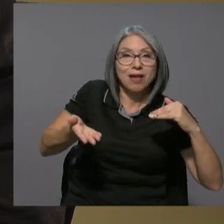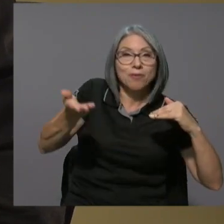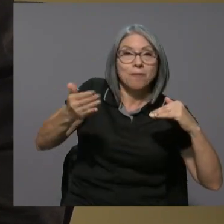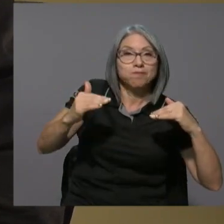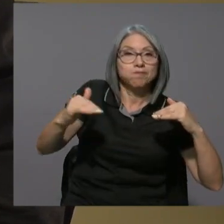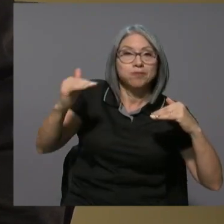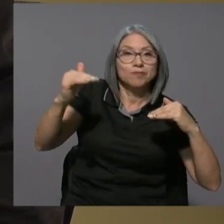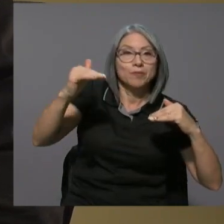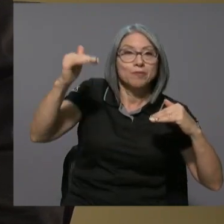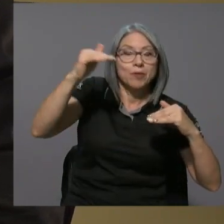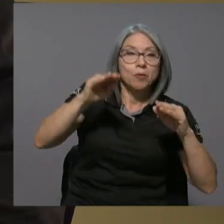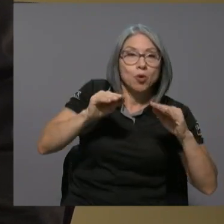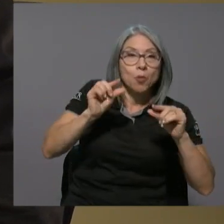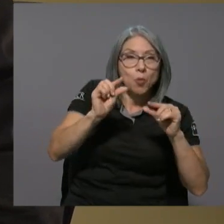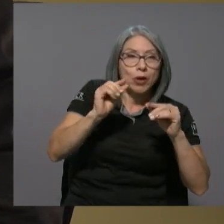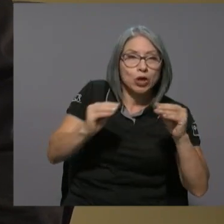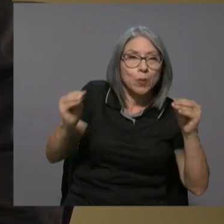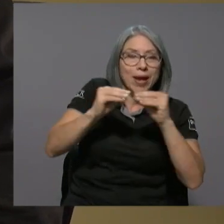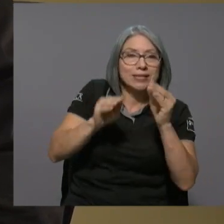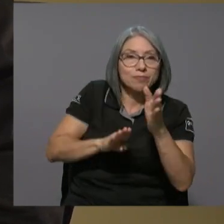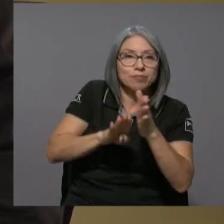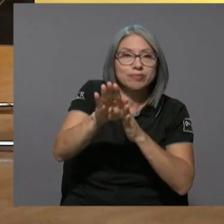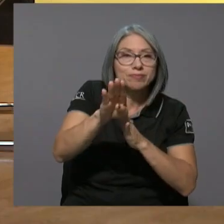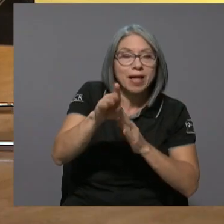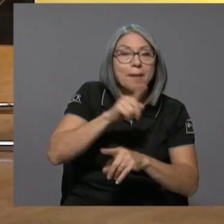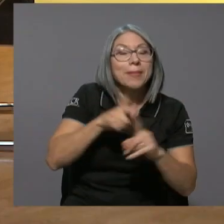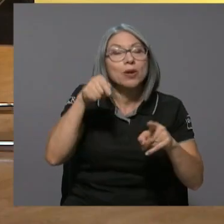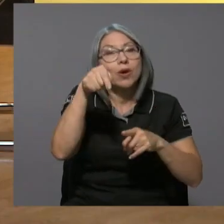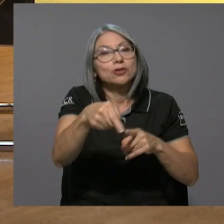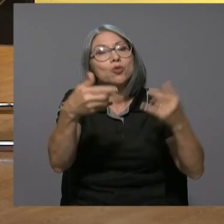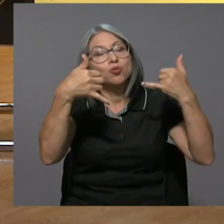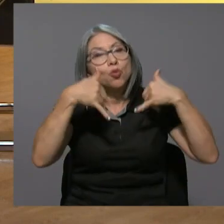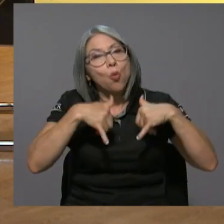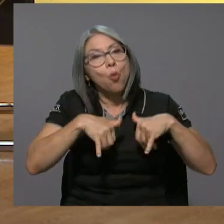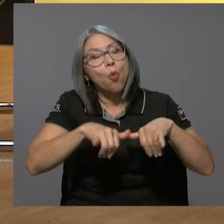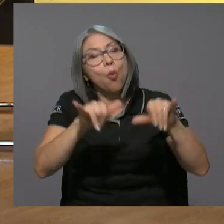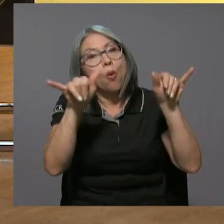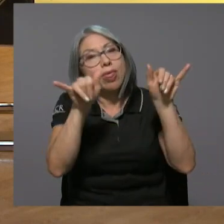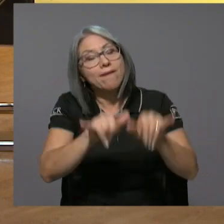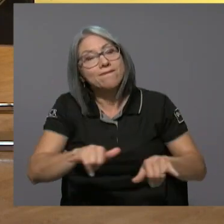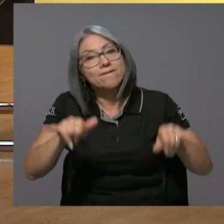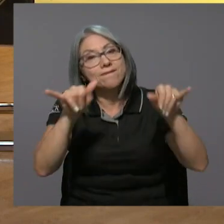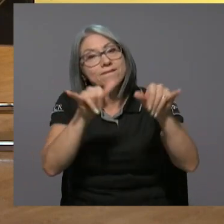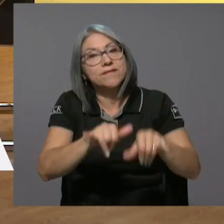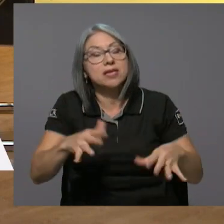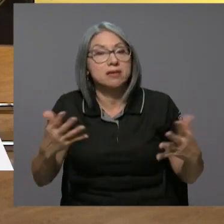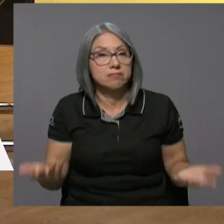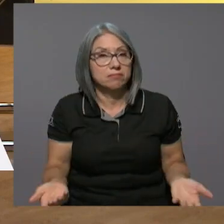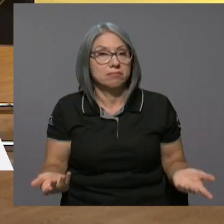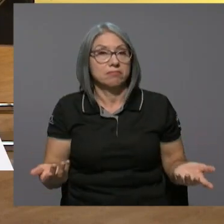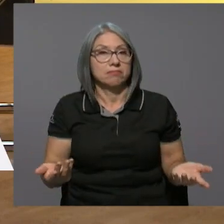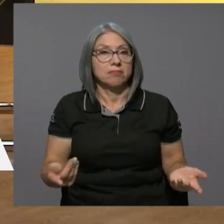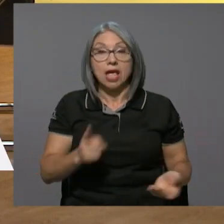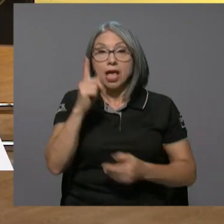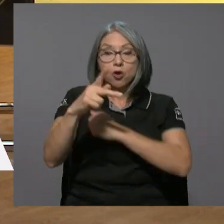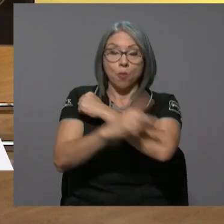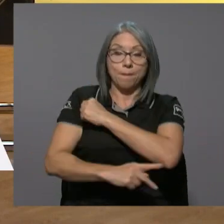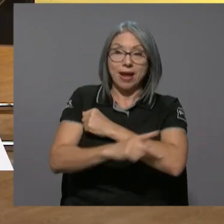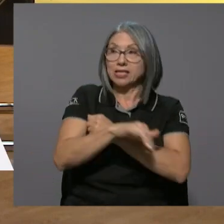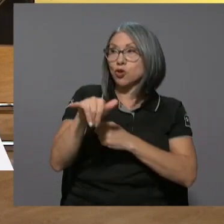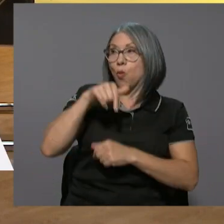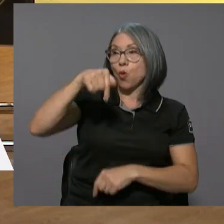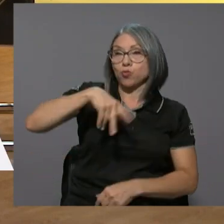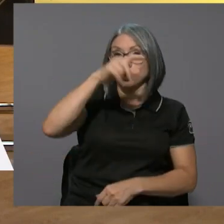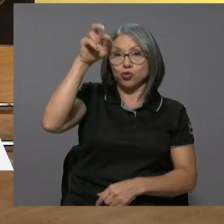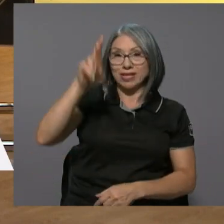está presente. Todavía hay una serie de cosas ahí que realmente en un país como el nuestro, donde los